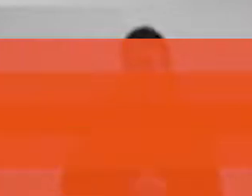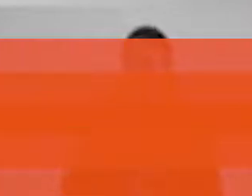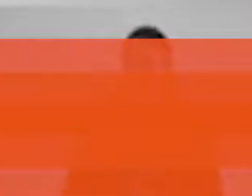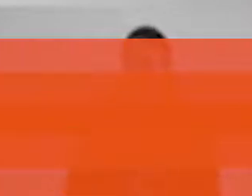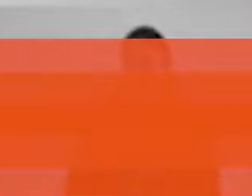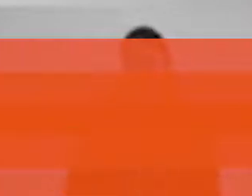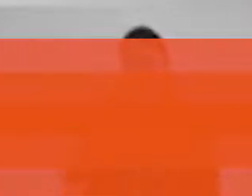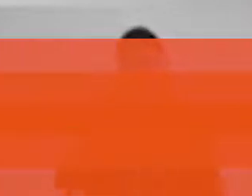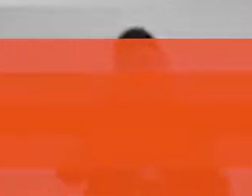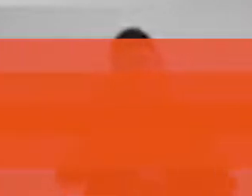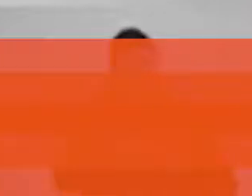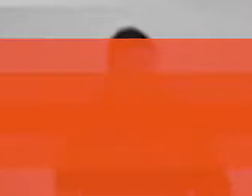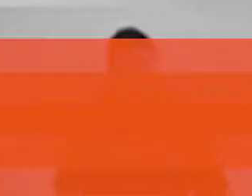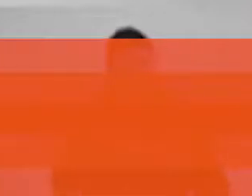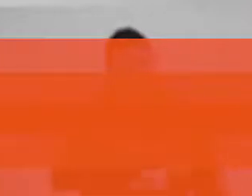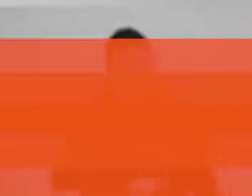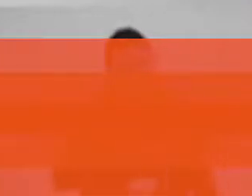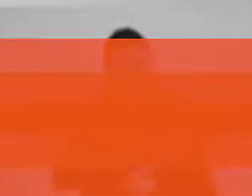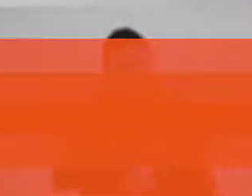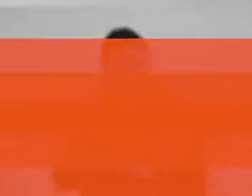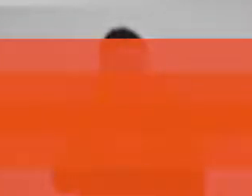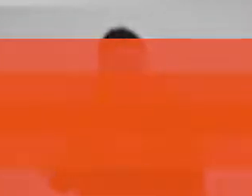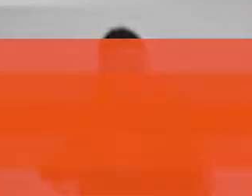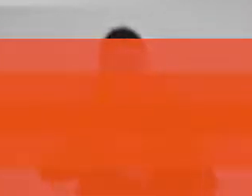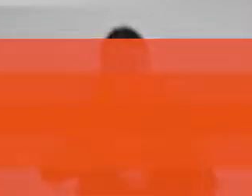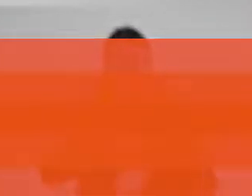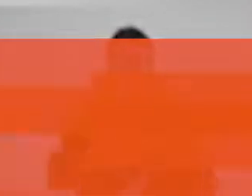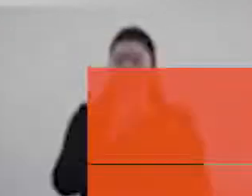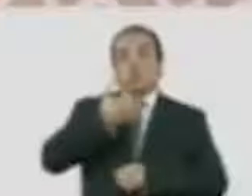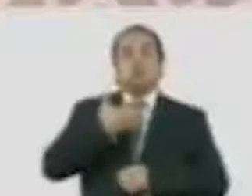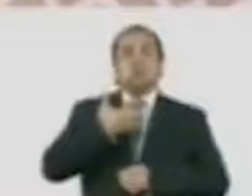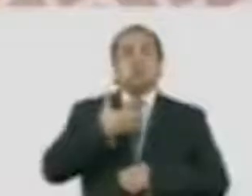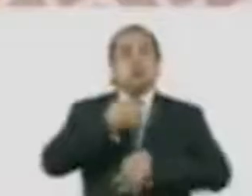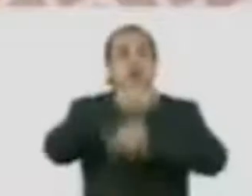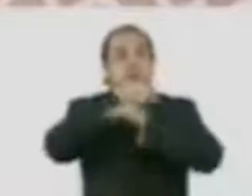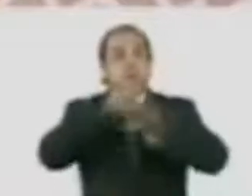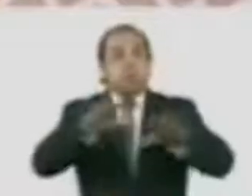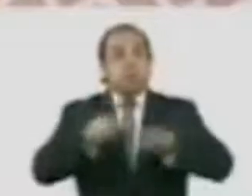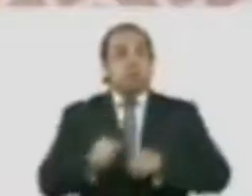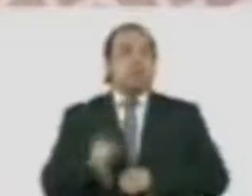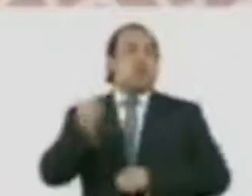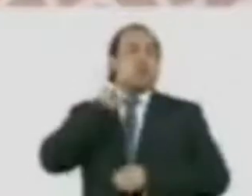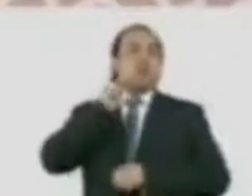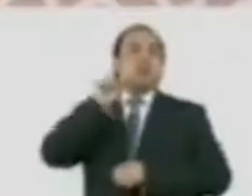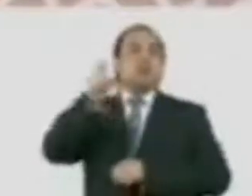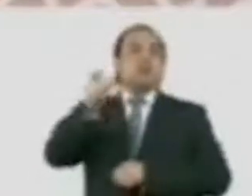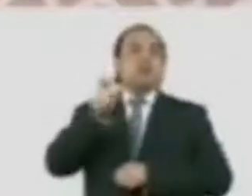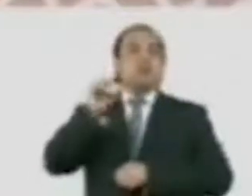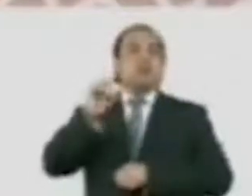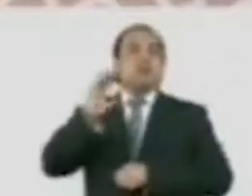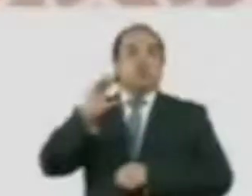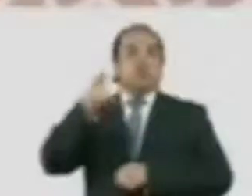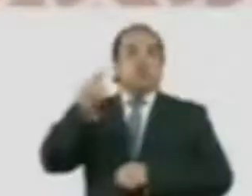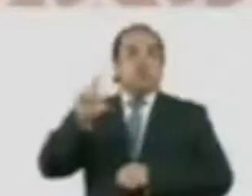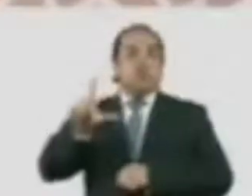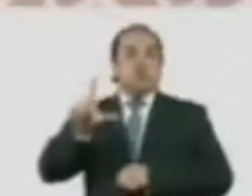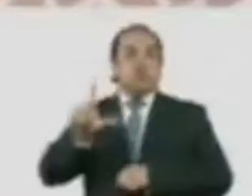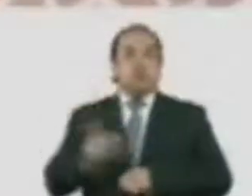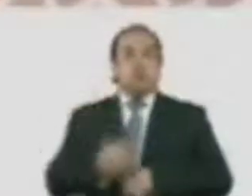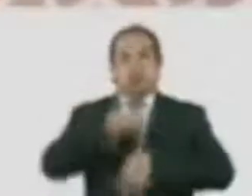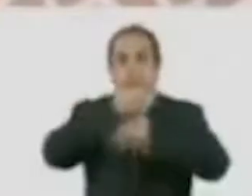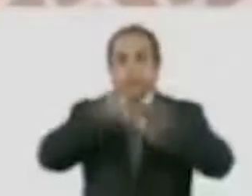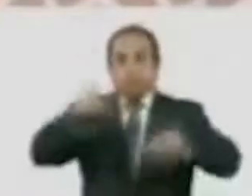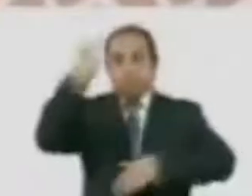llegue hasta las últimas consecuencias en las responsabilidades. La doctora Xóchitl Gálvez saca un comunicado en la